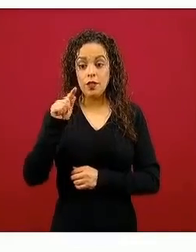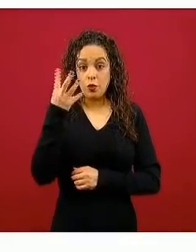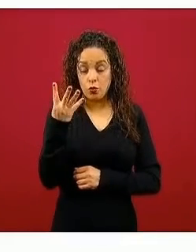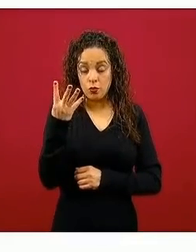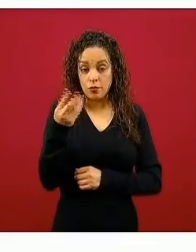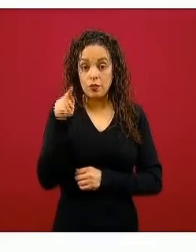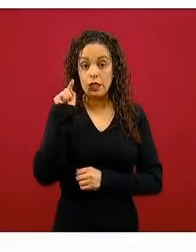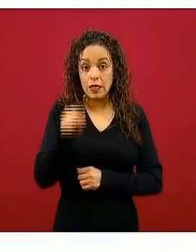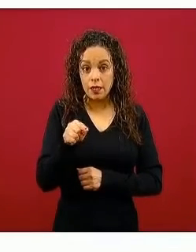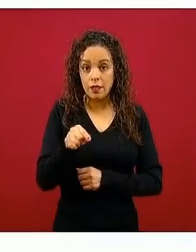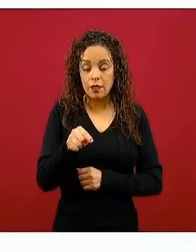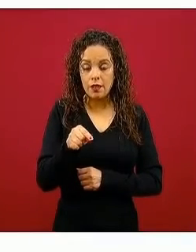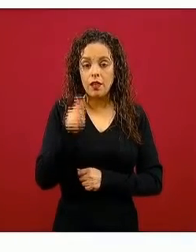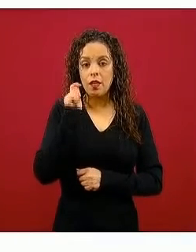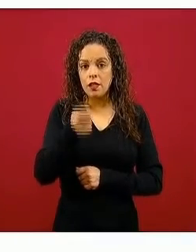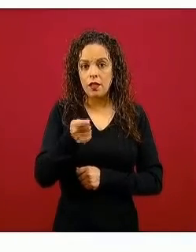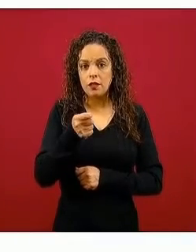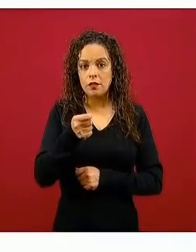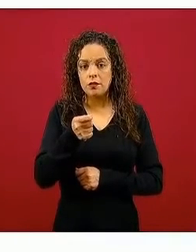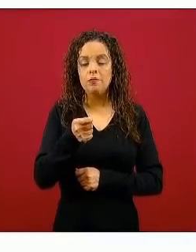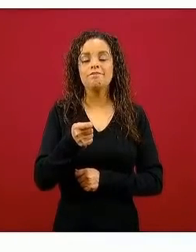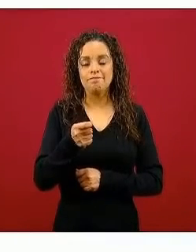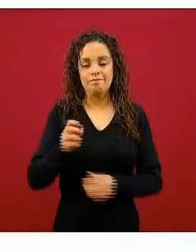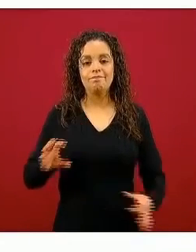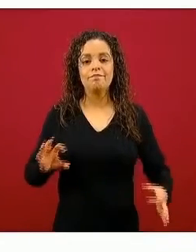1,478, están o forman parte de estas